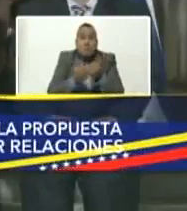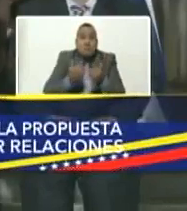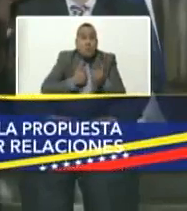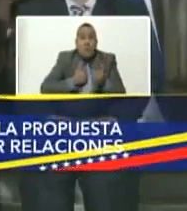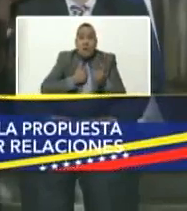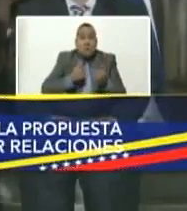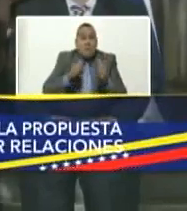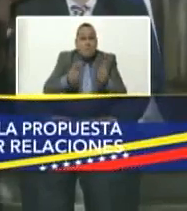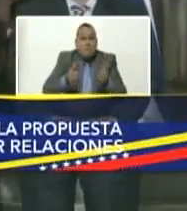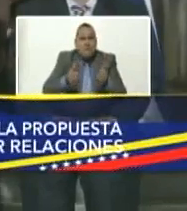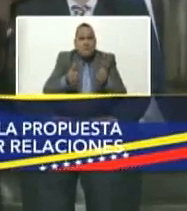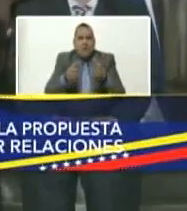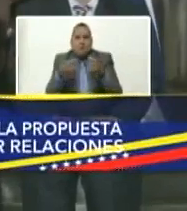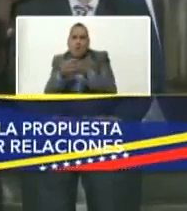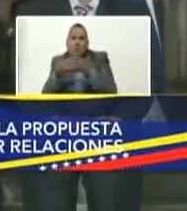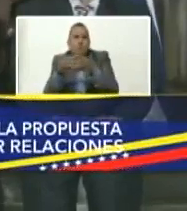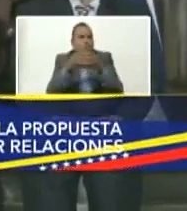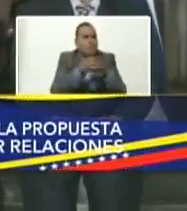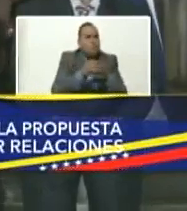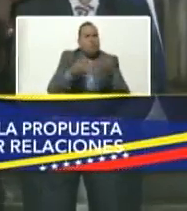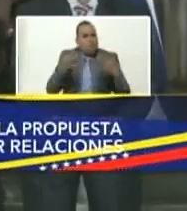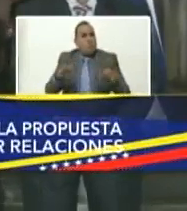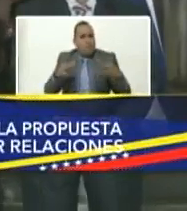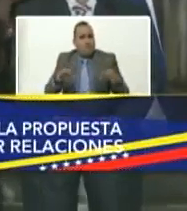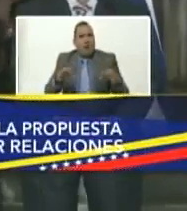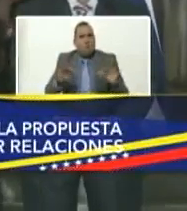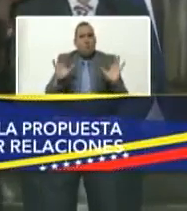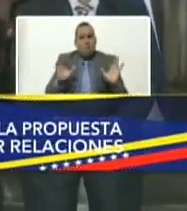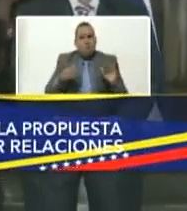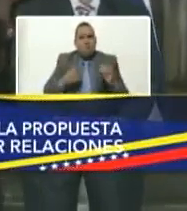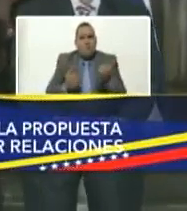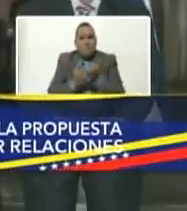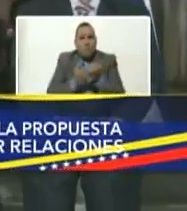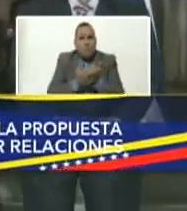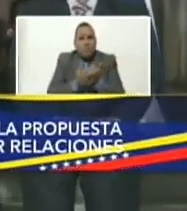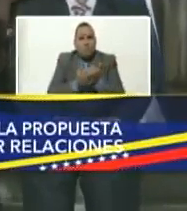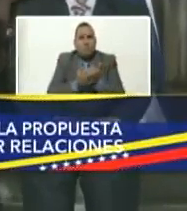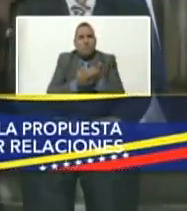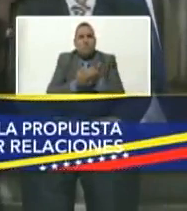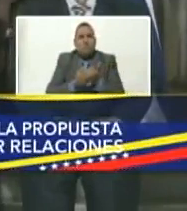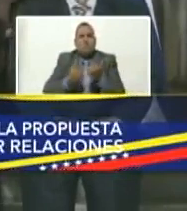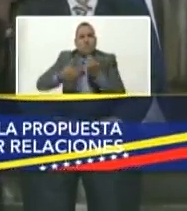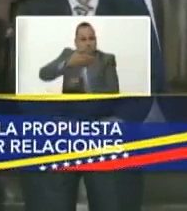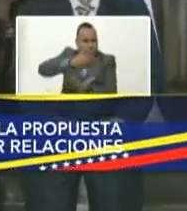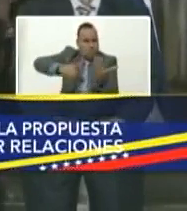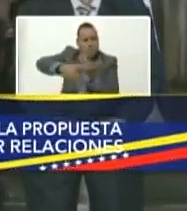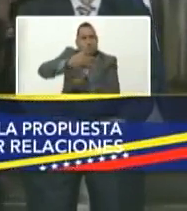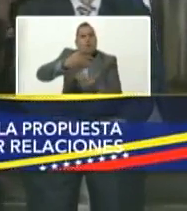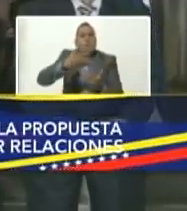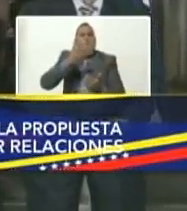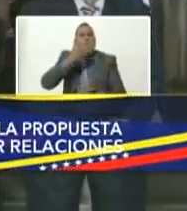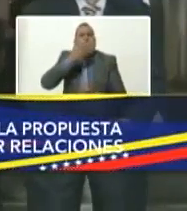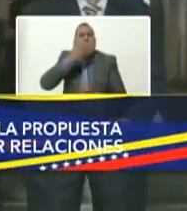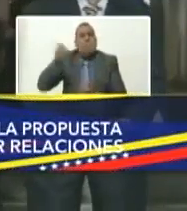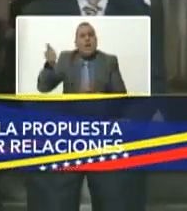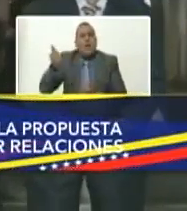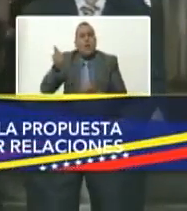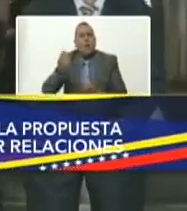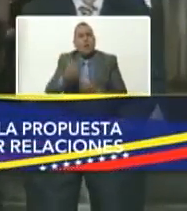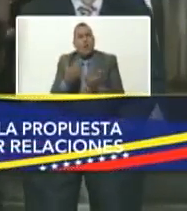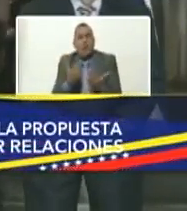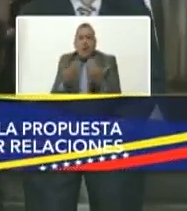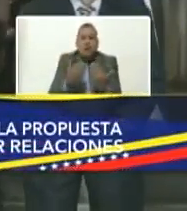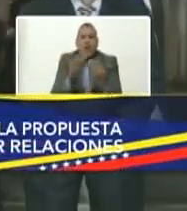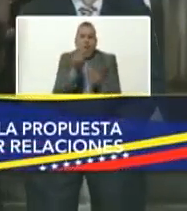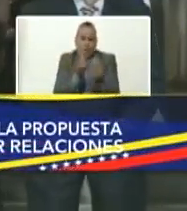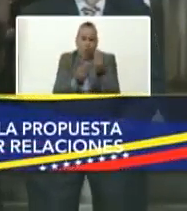se tomen para una normalización, para una regularización y una mejoría de las relaciones